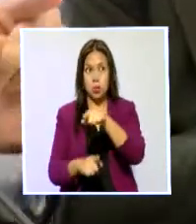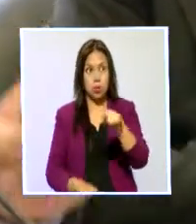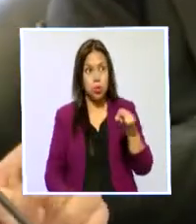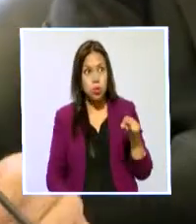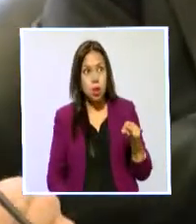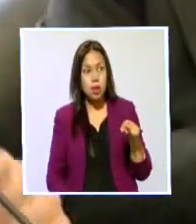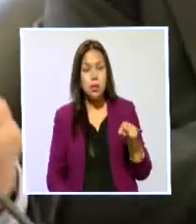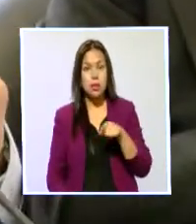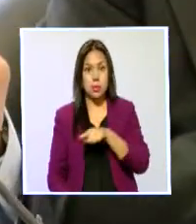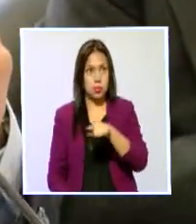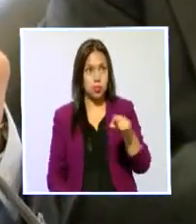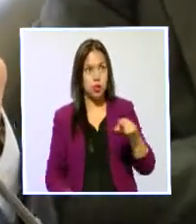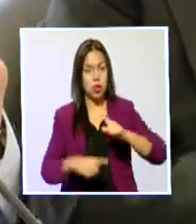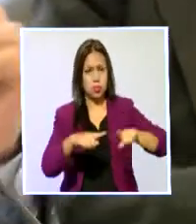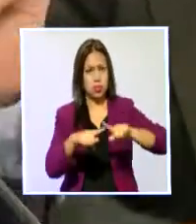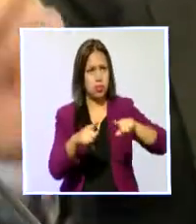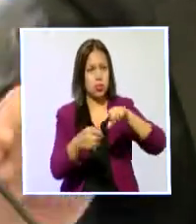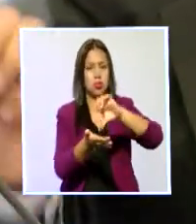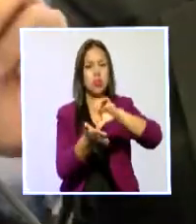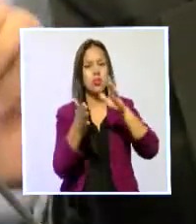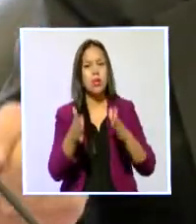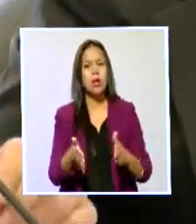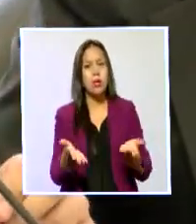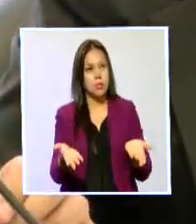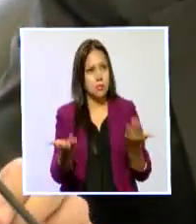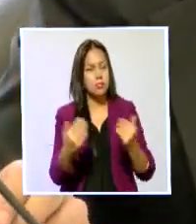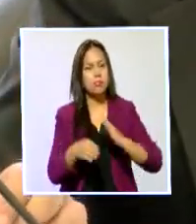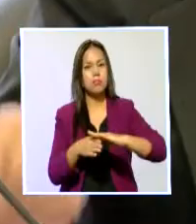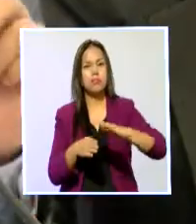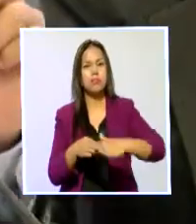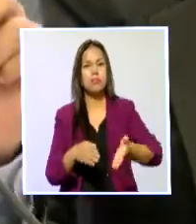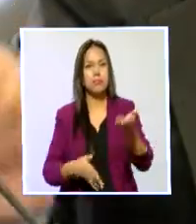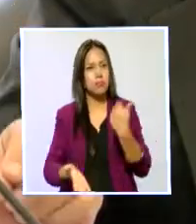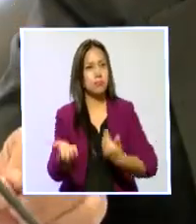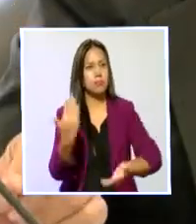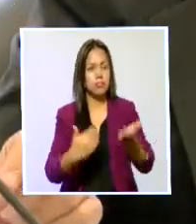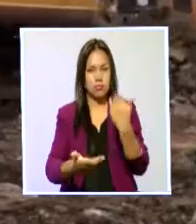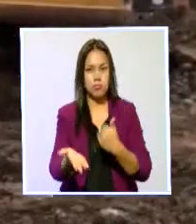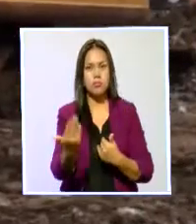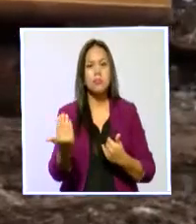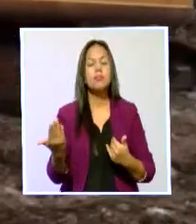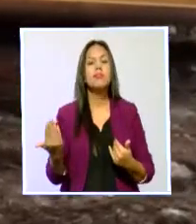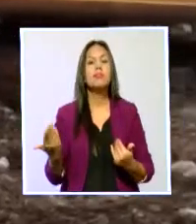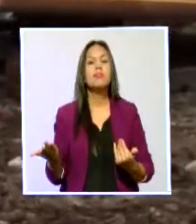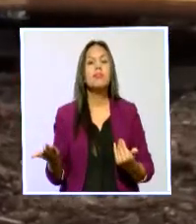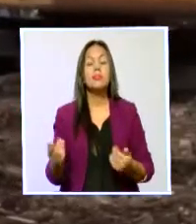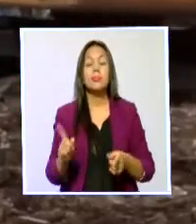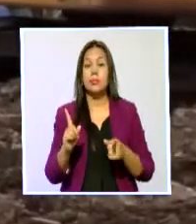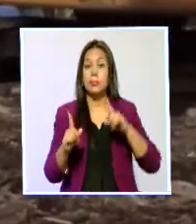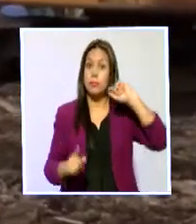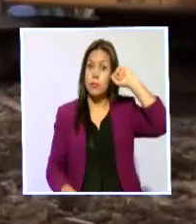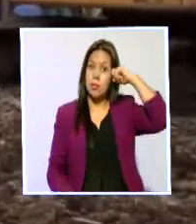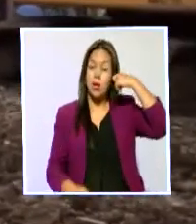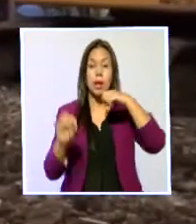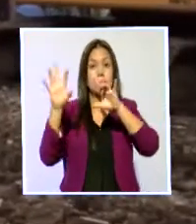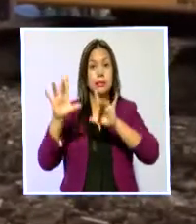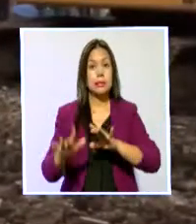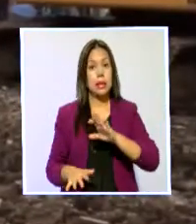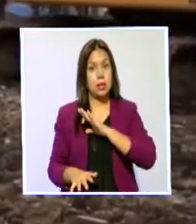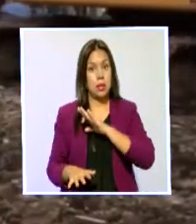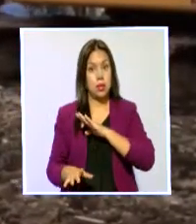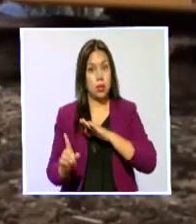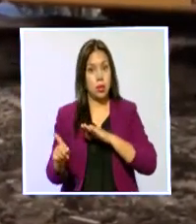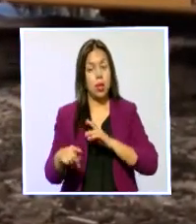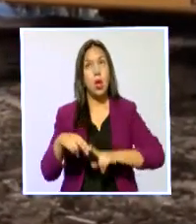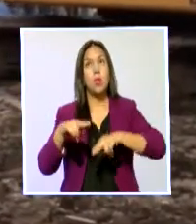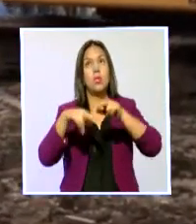los diferentes ciudadanos que serán invitados a que comparezcan. Cabe recordar que el secretario técnico para la